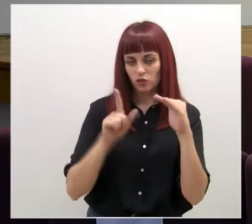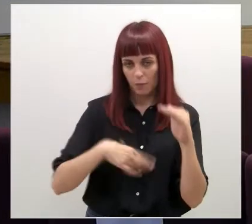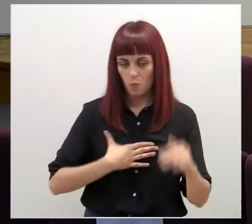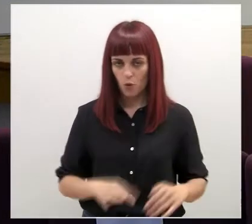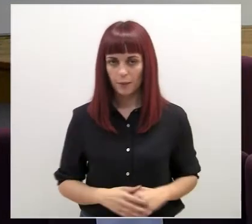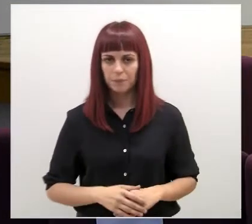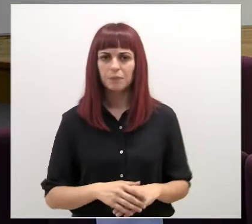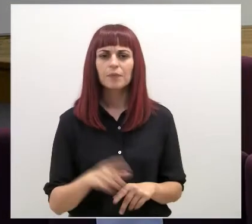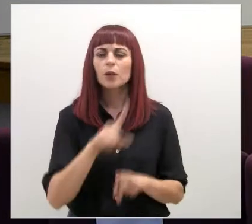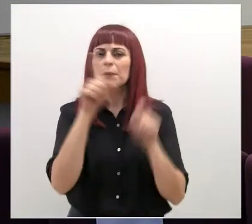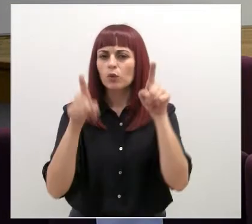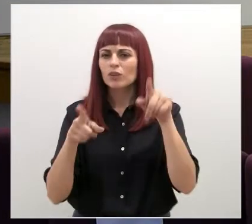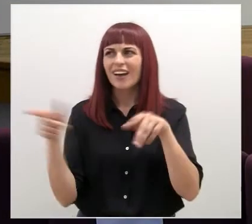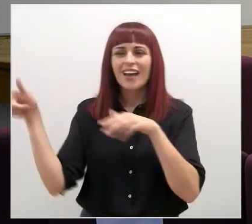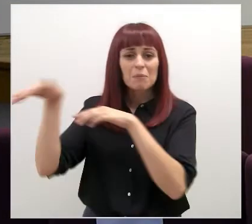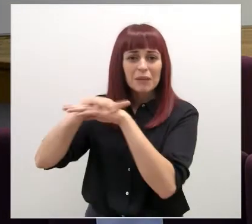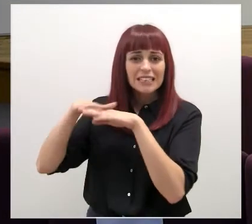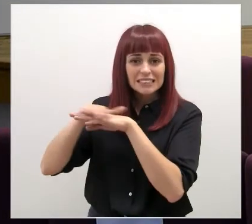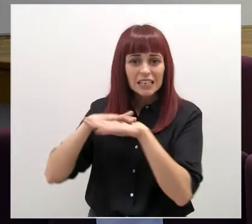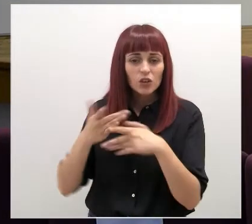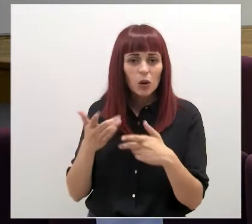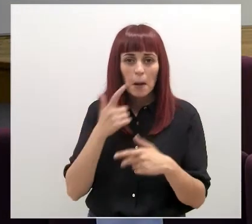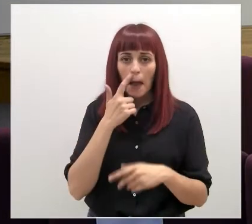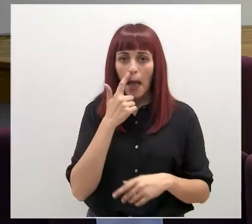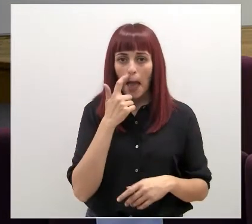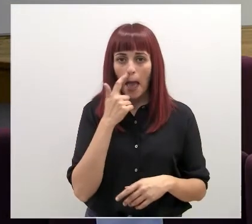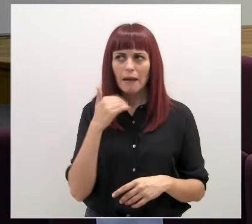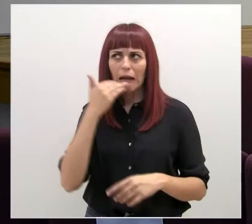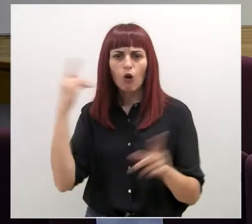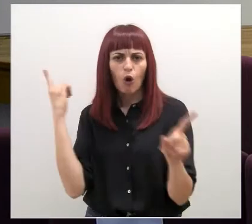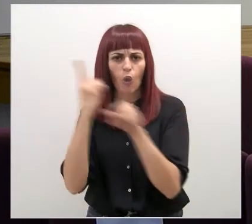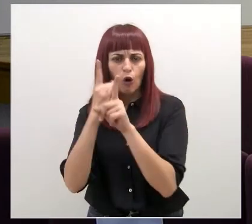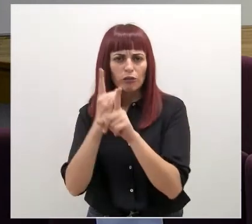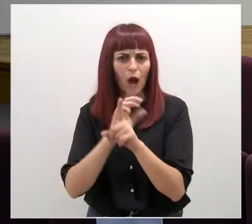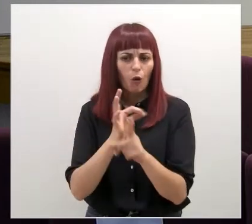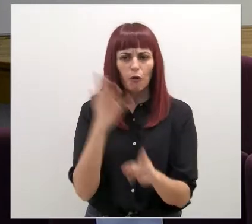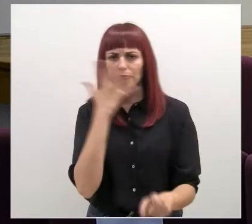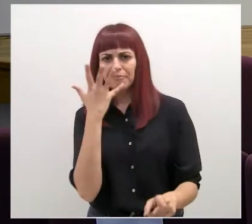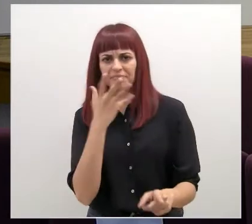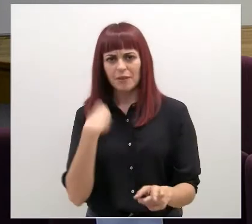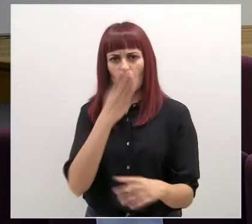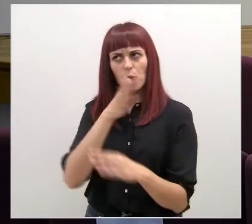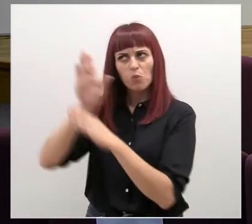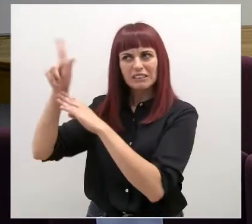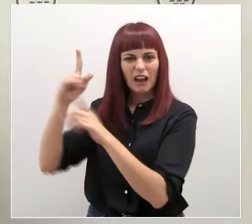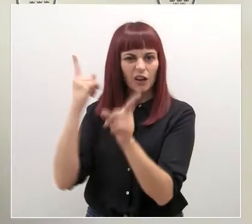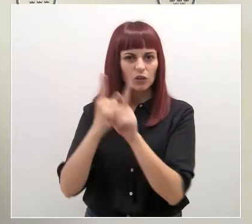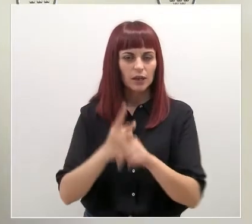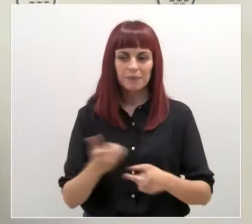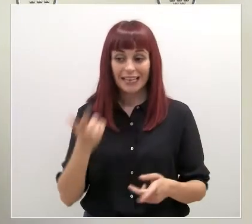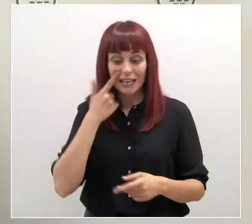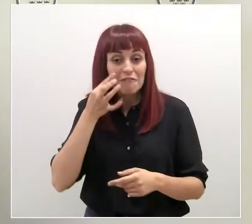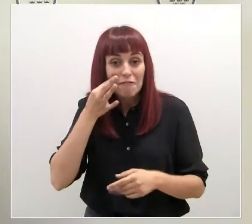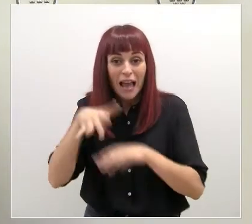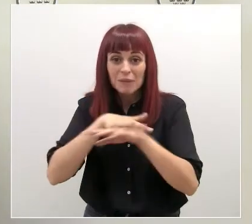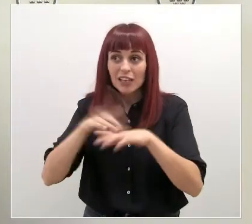Mi pregunta era si el Ministerio había planteado alguna oposición o alguna reticencia a esa propuesta o no. Es que en realidad el Ministerio